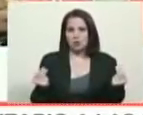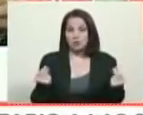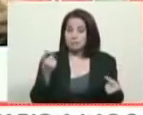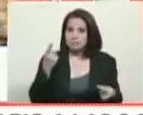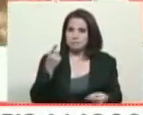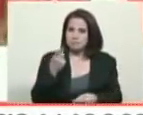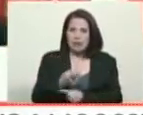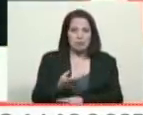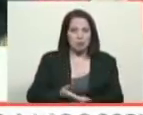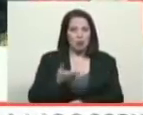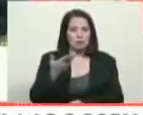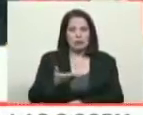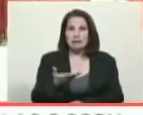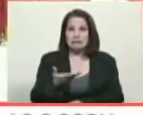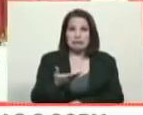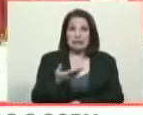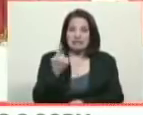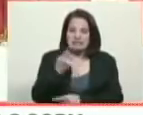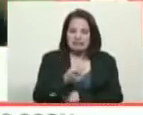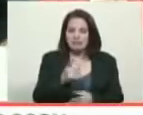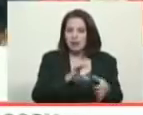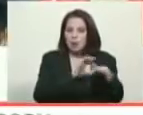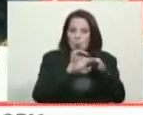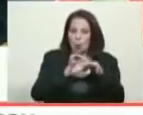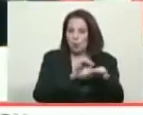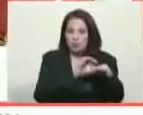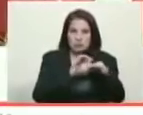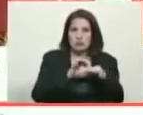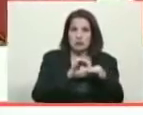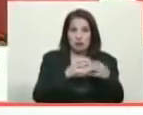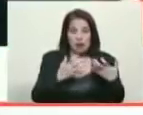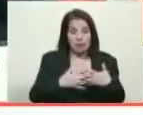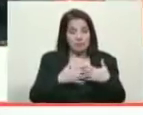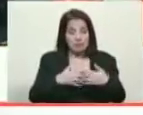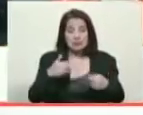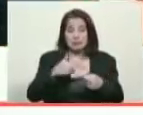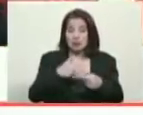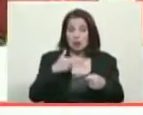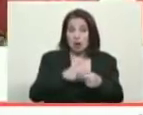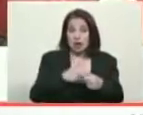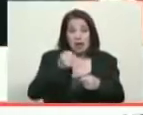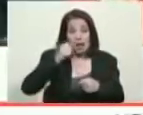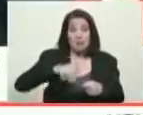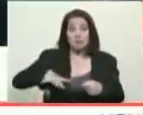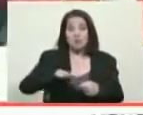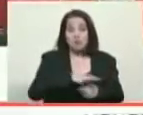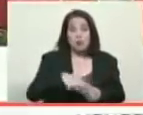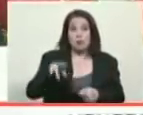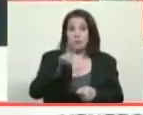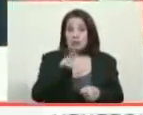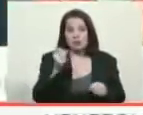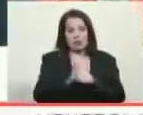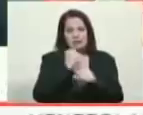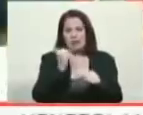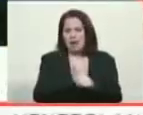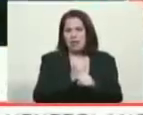evento que nos tiene que conseguir unidos a la industria petrolera al pueblo de venezuela trabajando